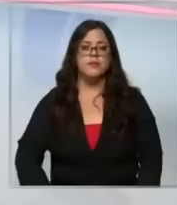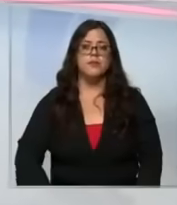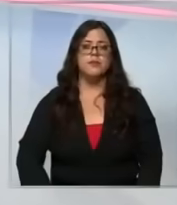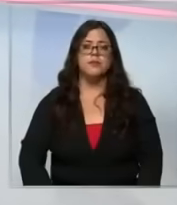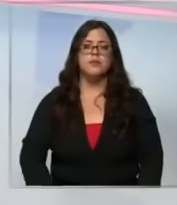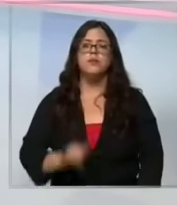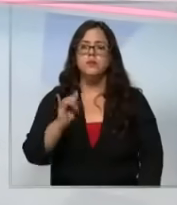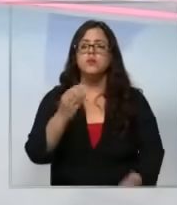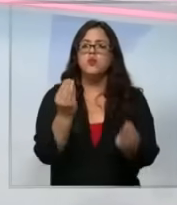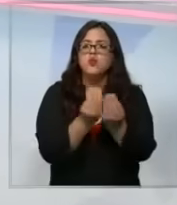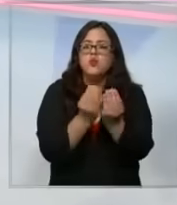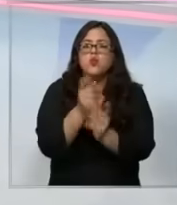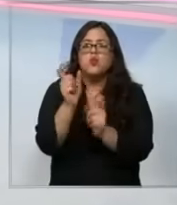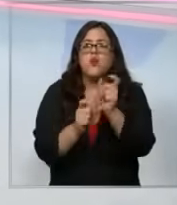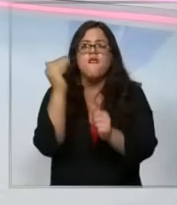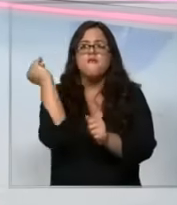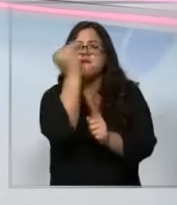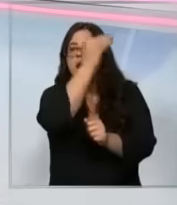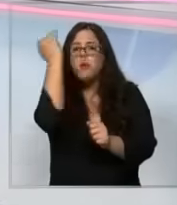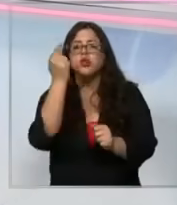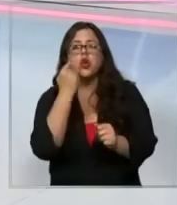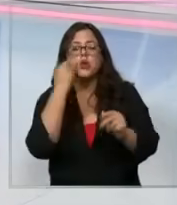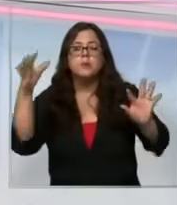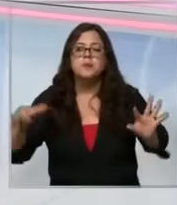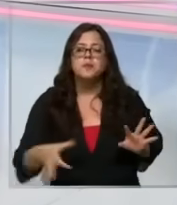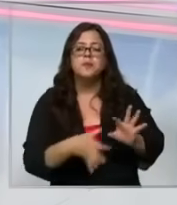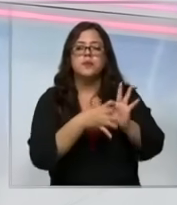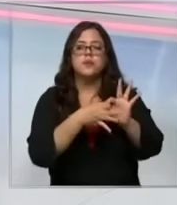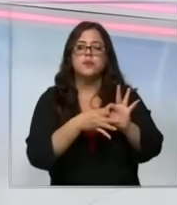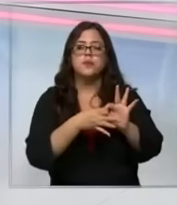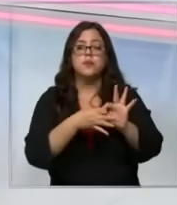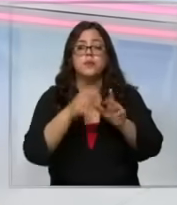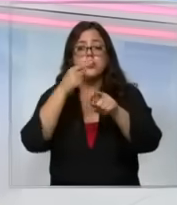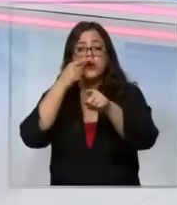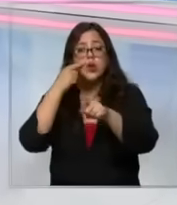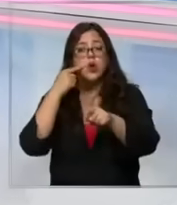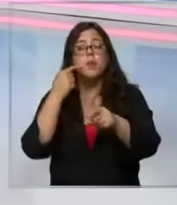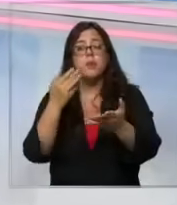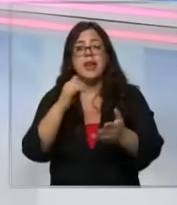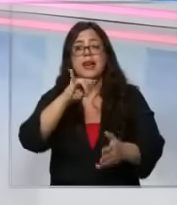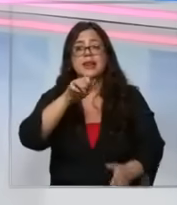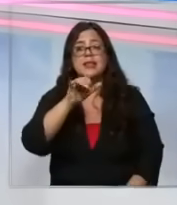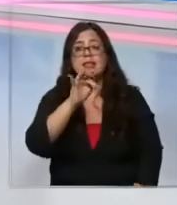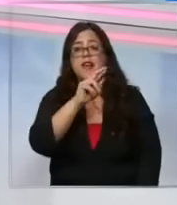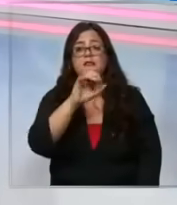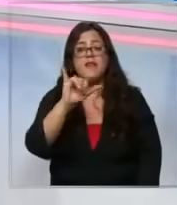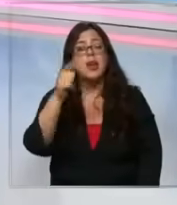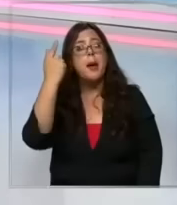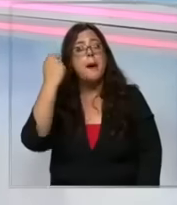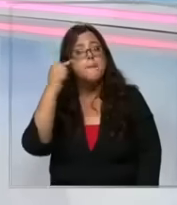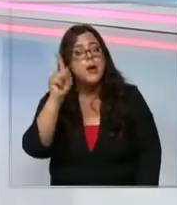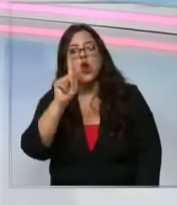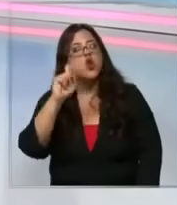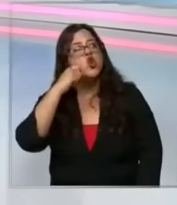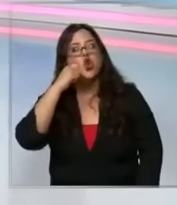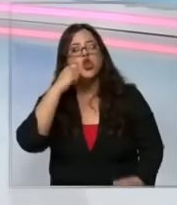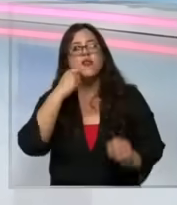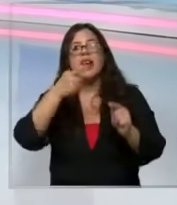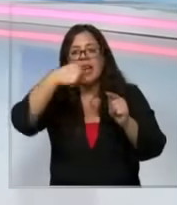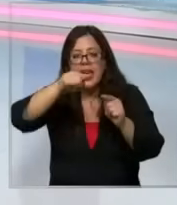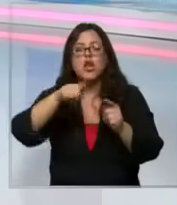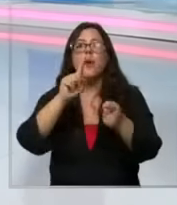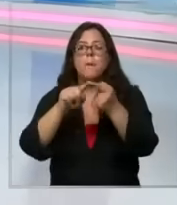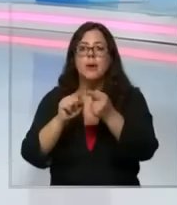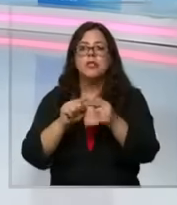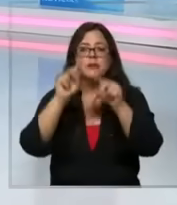Claro, son muchísimas las personas famosas, conocidas, vinculadas de alguna manera con Epstein, y por eso es importante recalcarlo. No significa esto que hayan tenido alguna participación